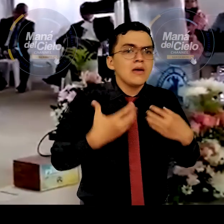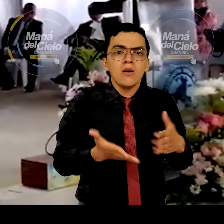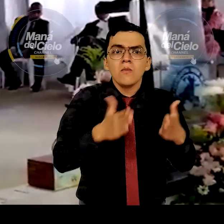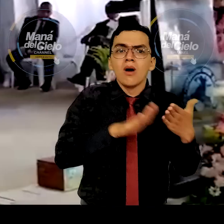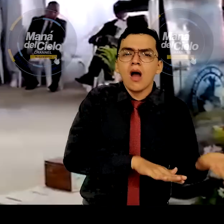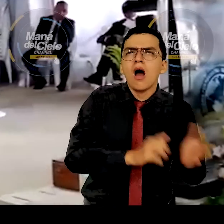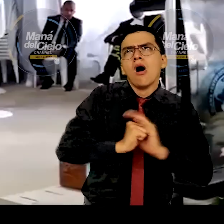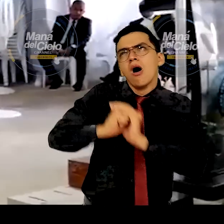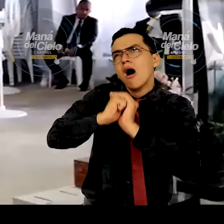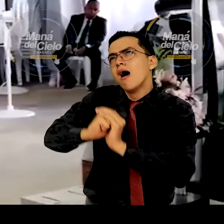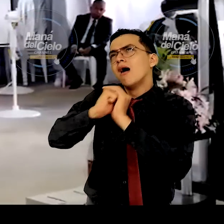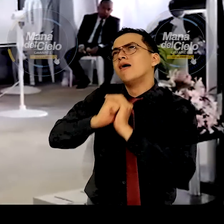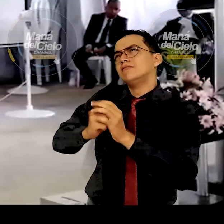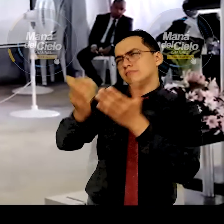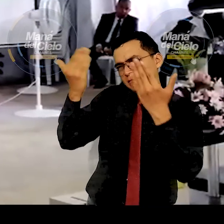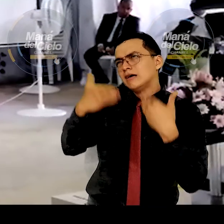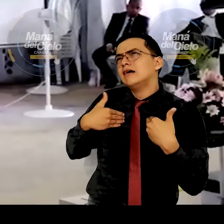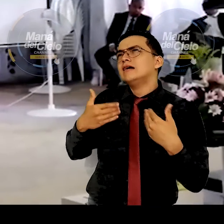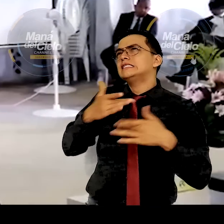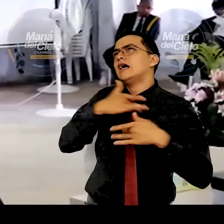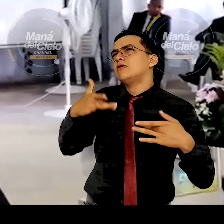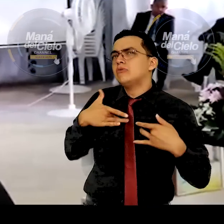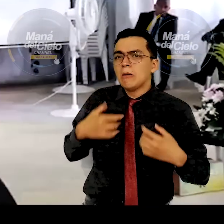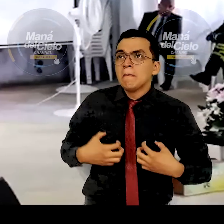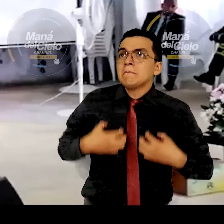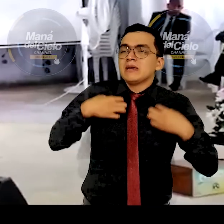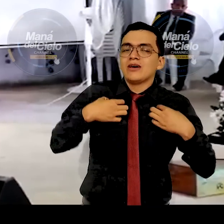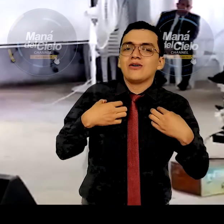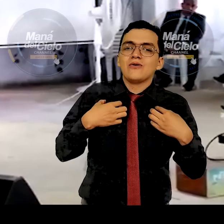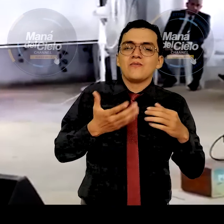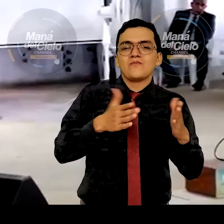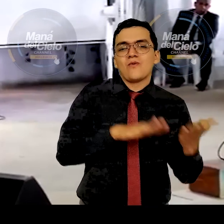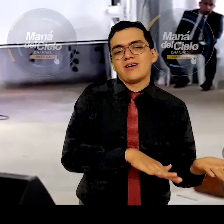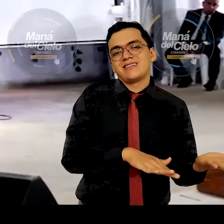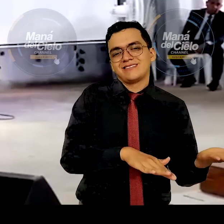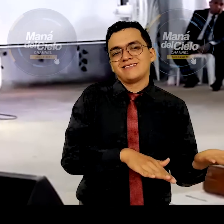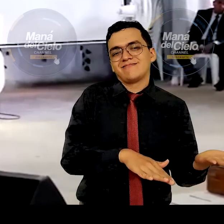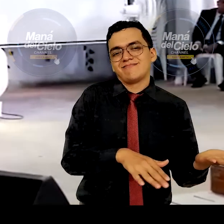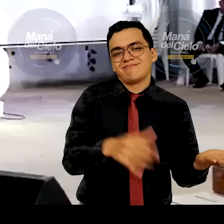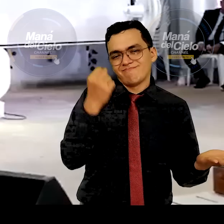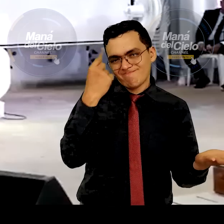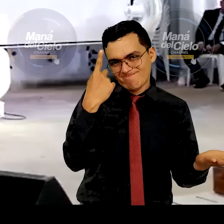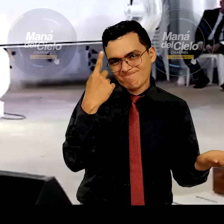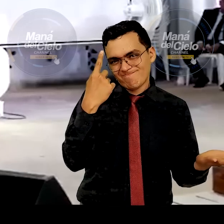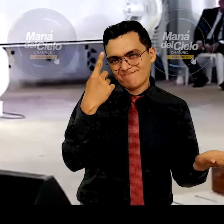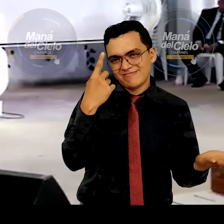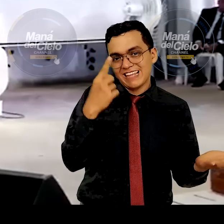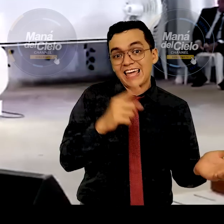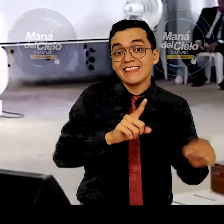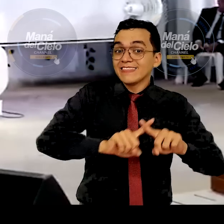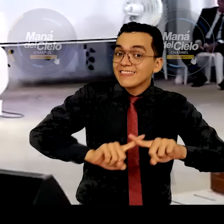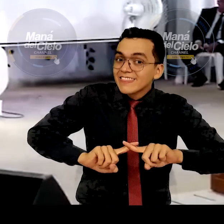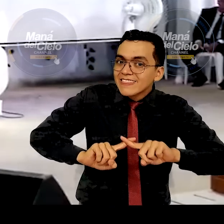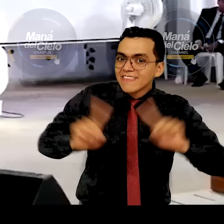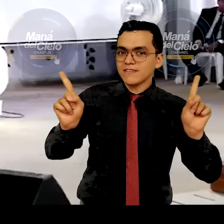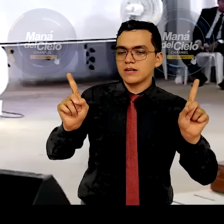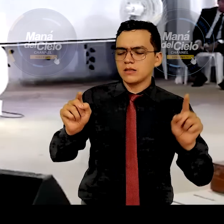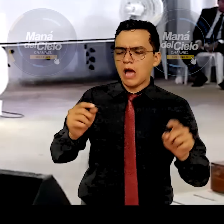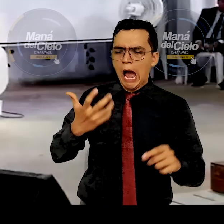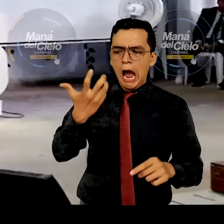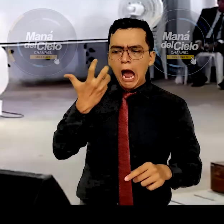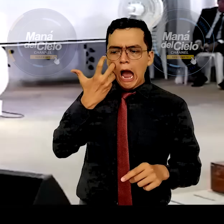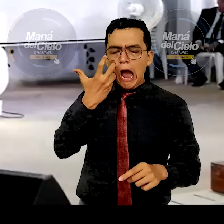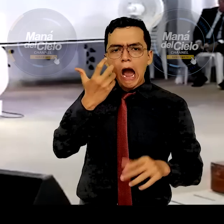Yo estuve grave de cáncer en la próstata y me pusieron una lápida. No me dieron esperanza ni de quimioterapia,